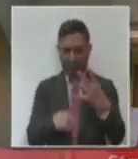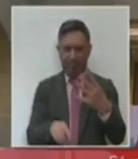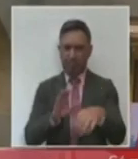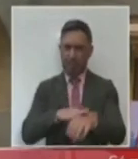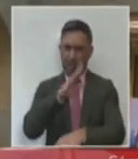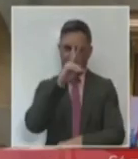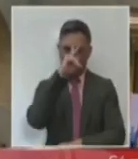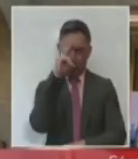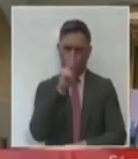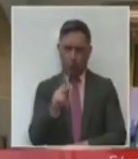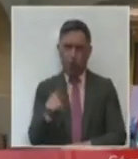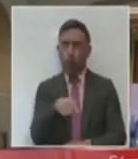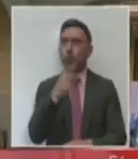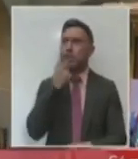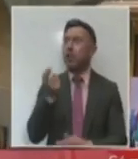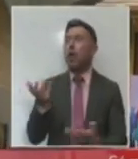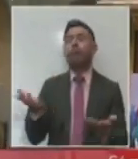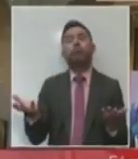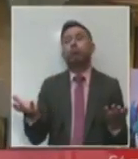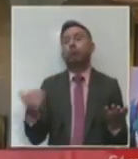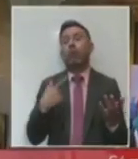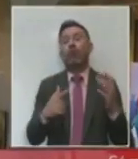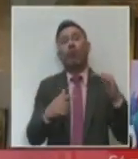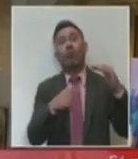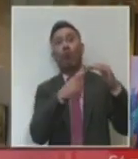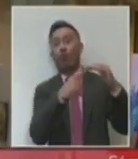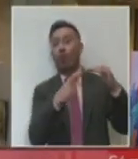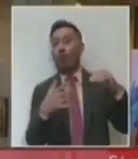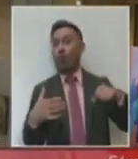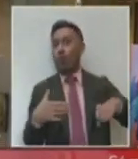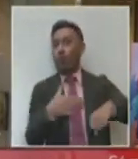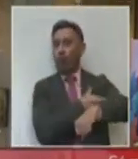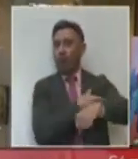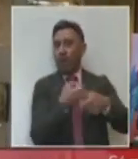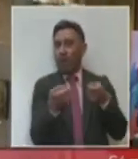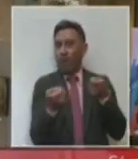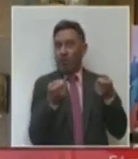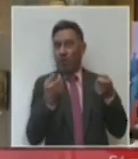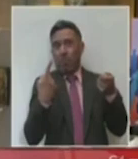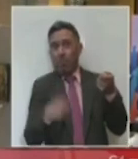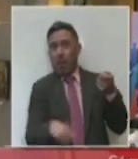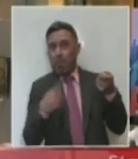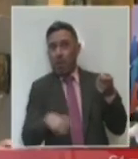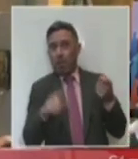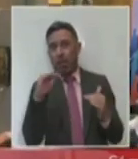es: no hay contrapesos, no hay límites al poder, no hay